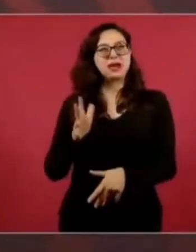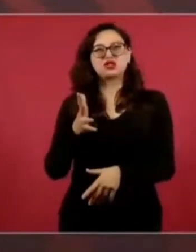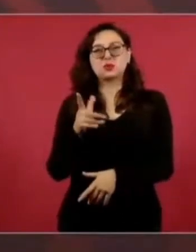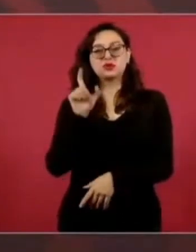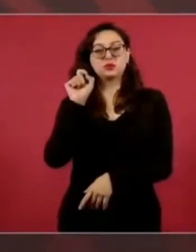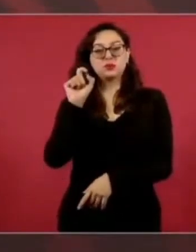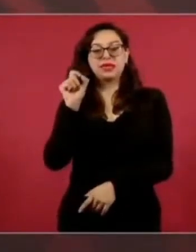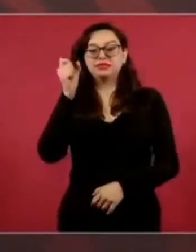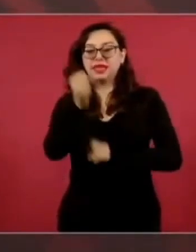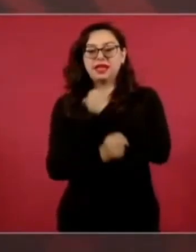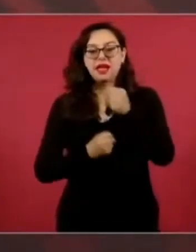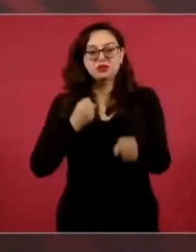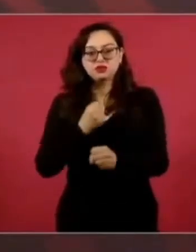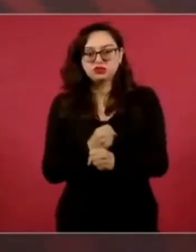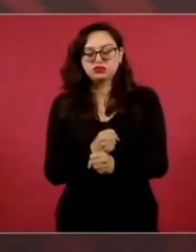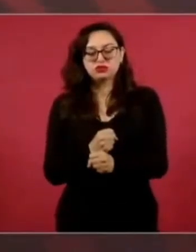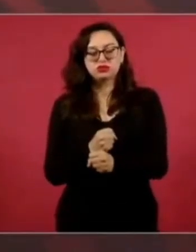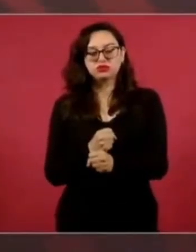años,